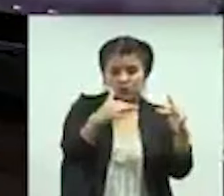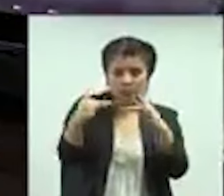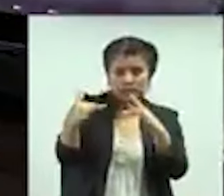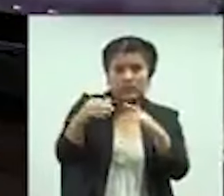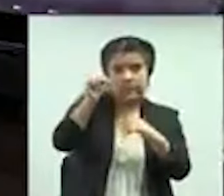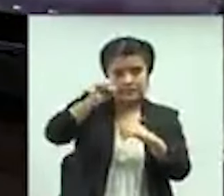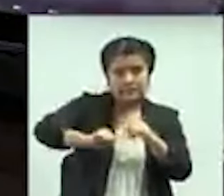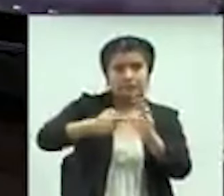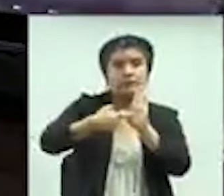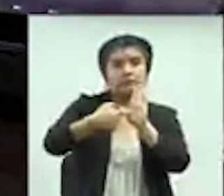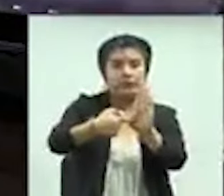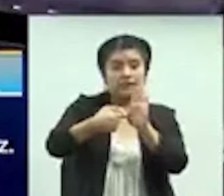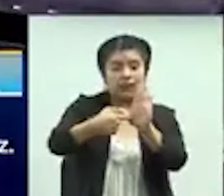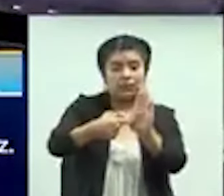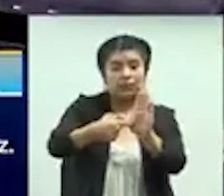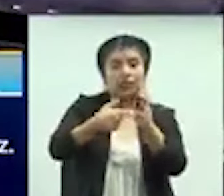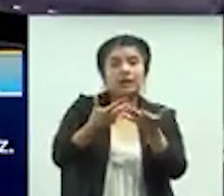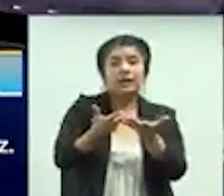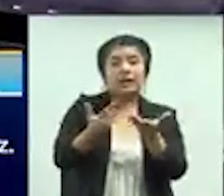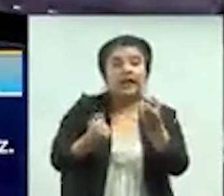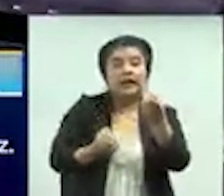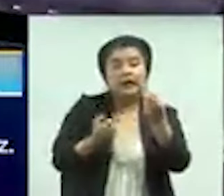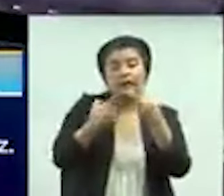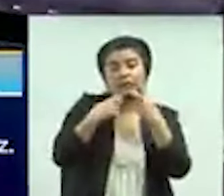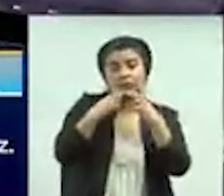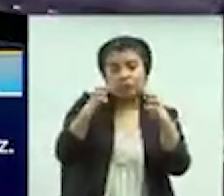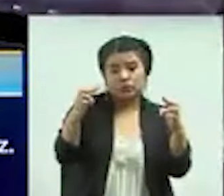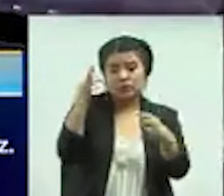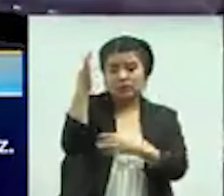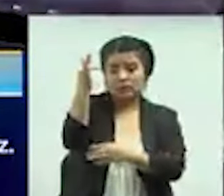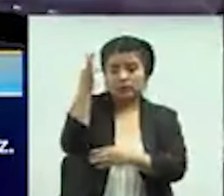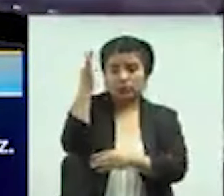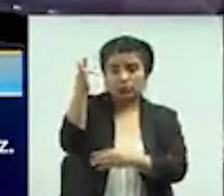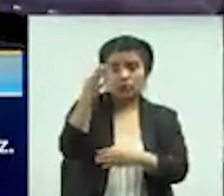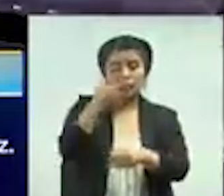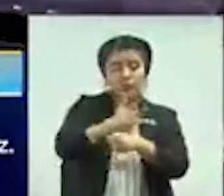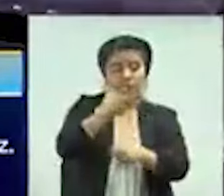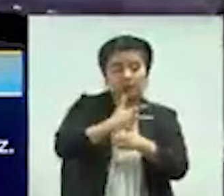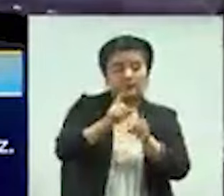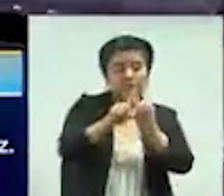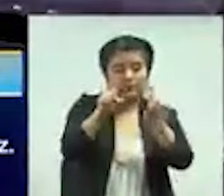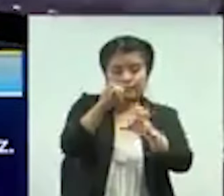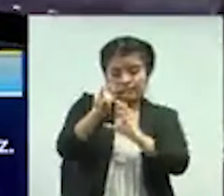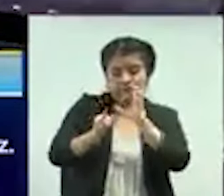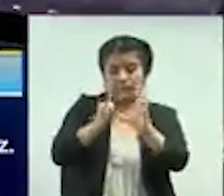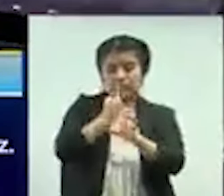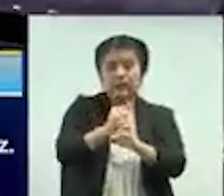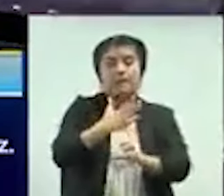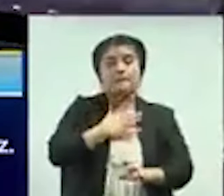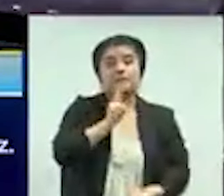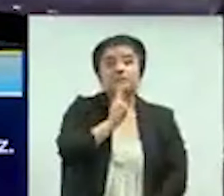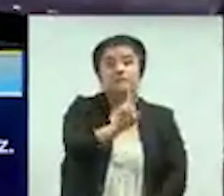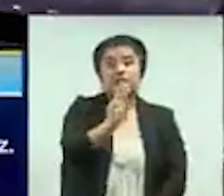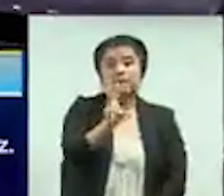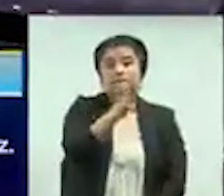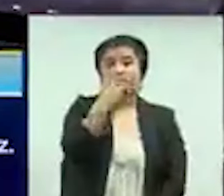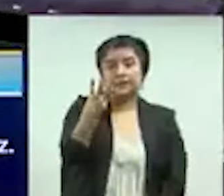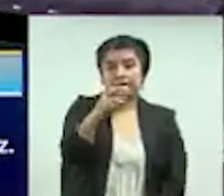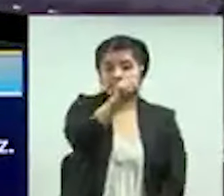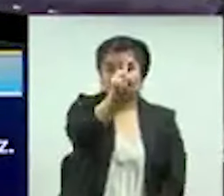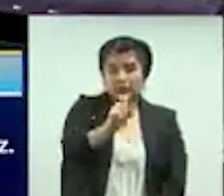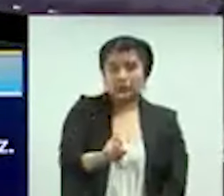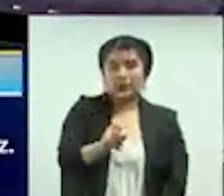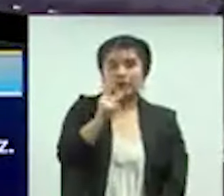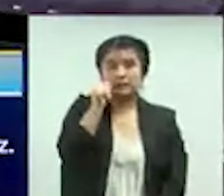hemos indicado en las intervenciones de Guatemala en diversos foros. Esa fue mi respuesta a la pregunta 3. Ahora, señor